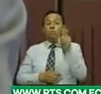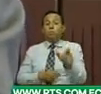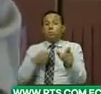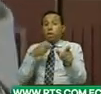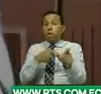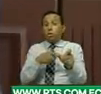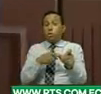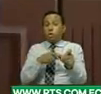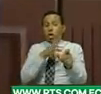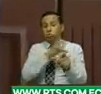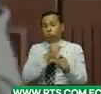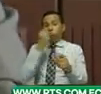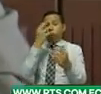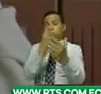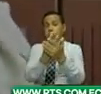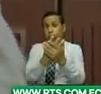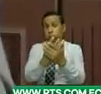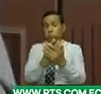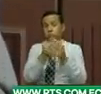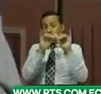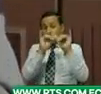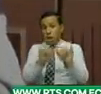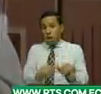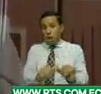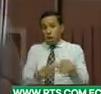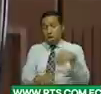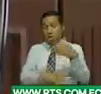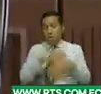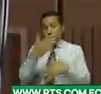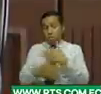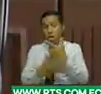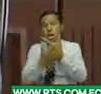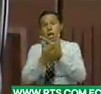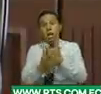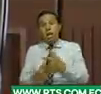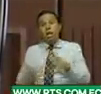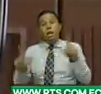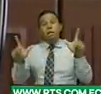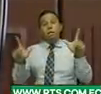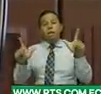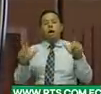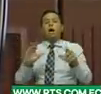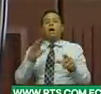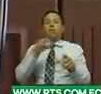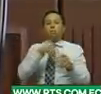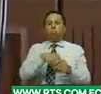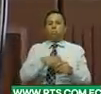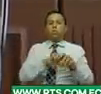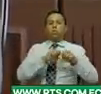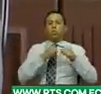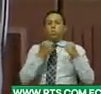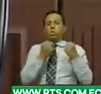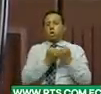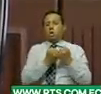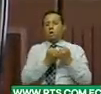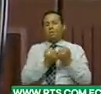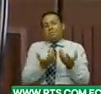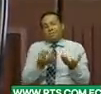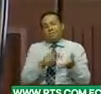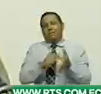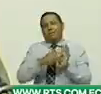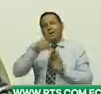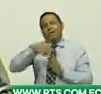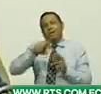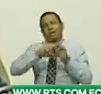para reinsertarla en la sociedad cuando recupere la libertad. Habría que reformar totalmente la Constitución en este